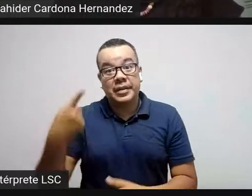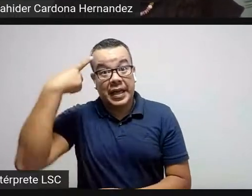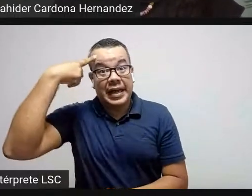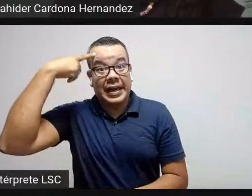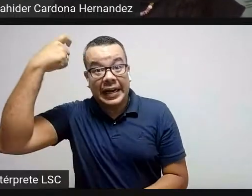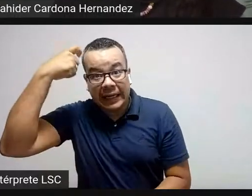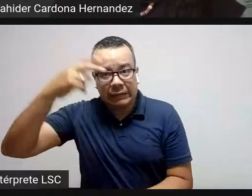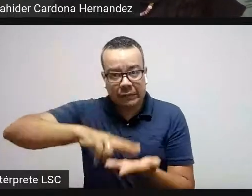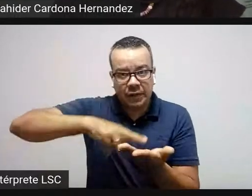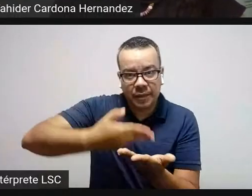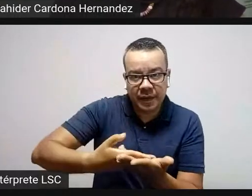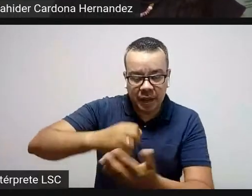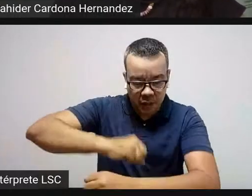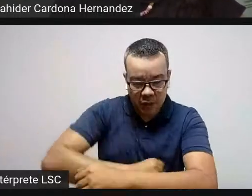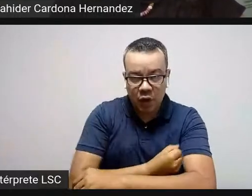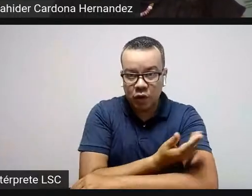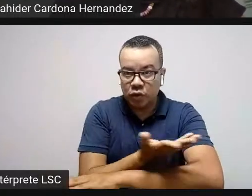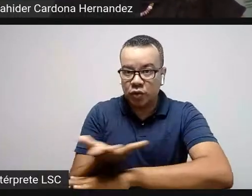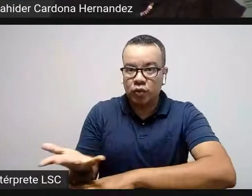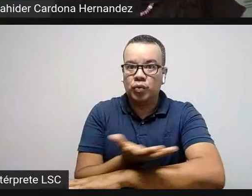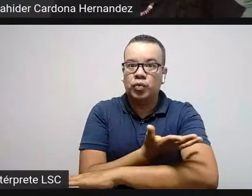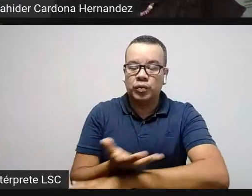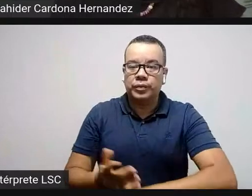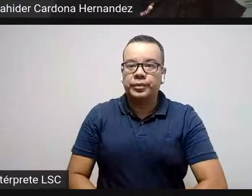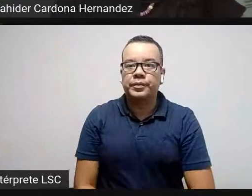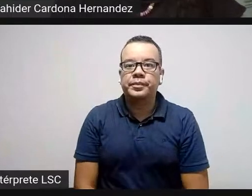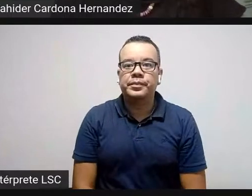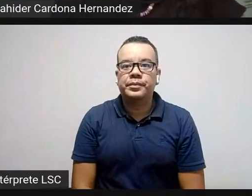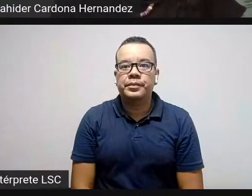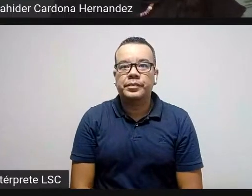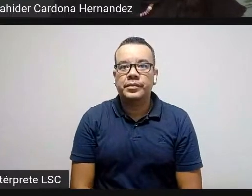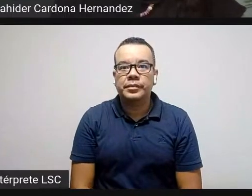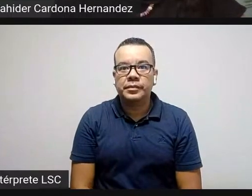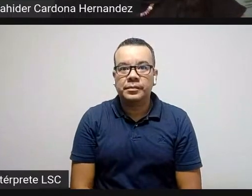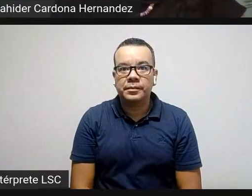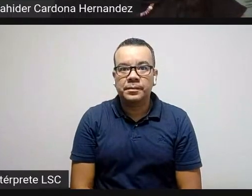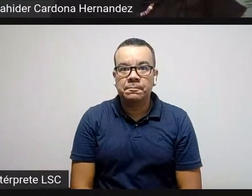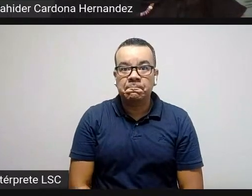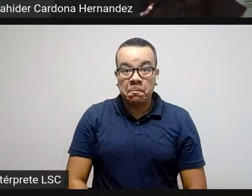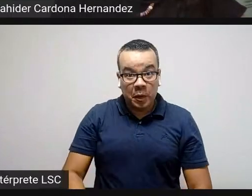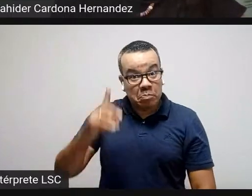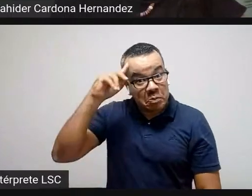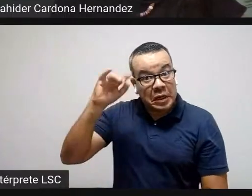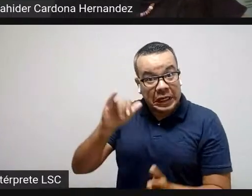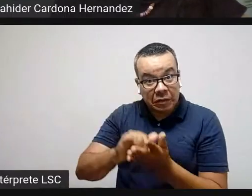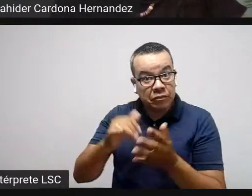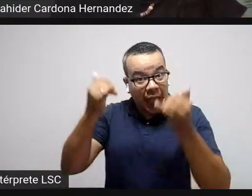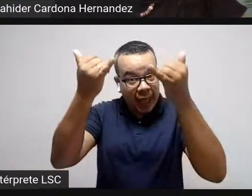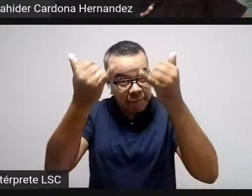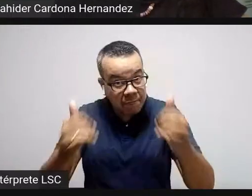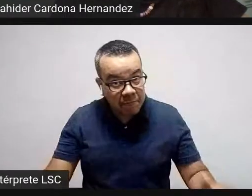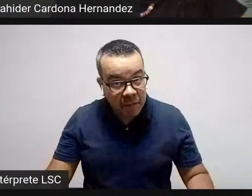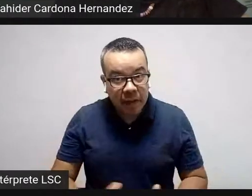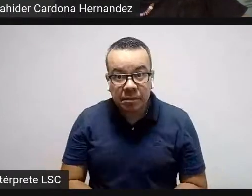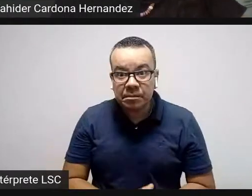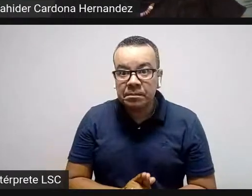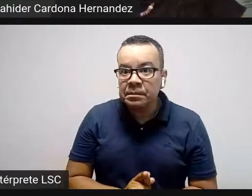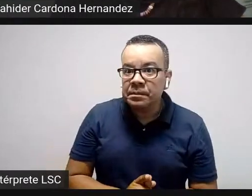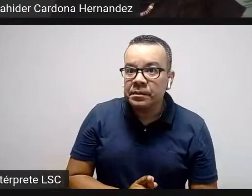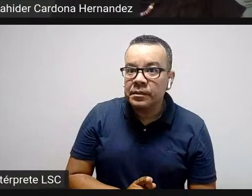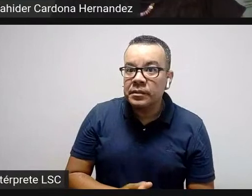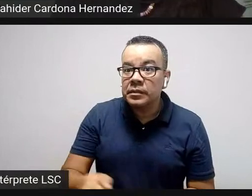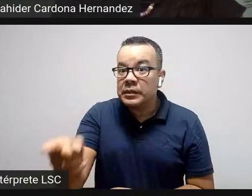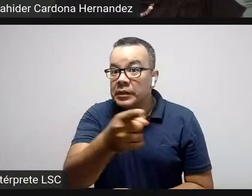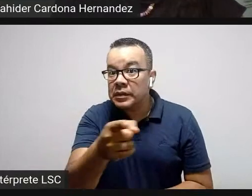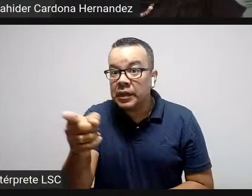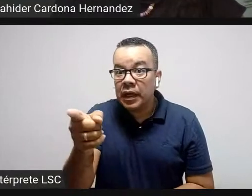interpretar poesía. Bueno, creo que podemos ir cerrando. No sé si Carolina